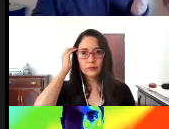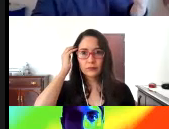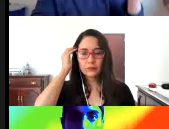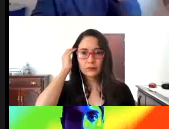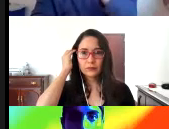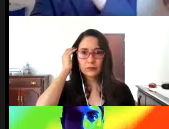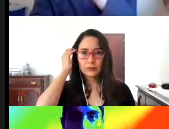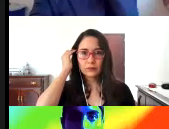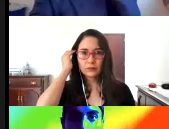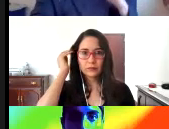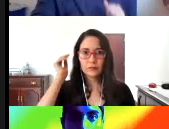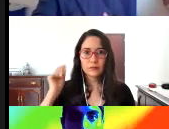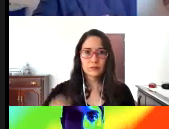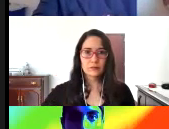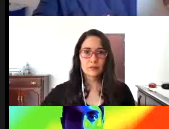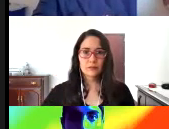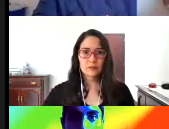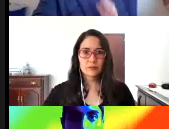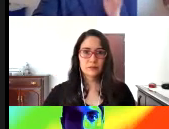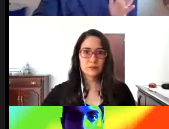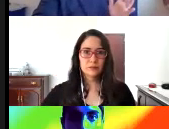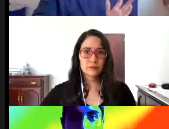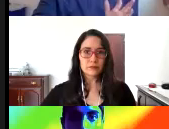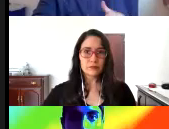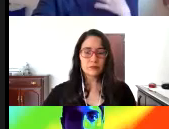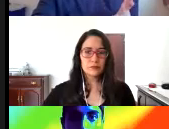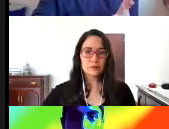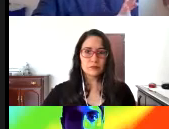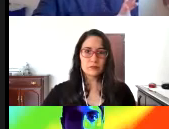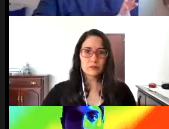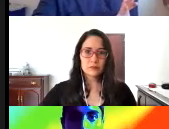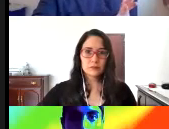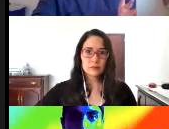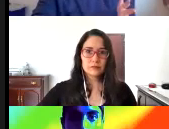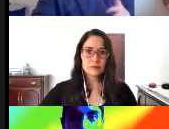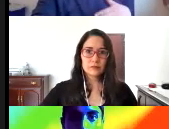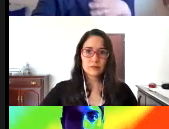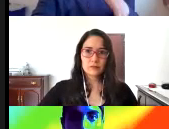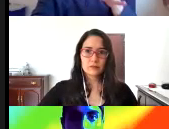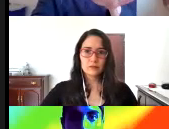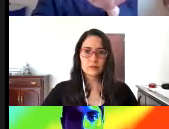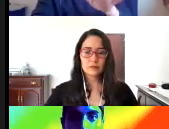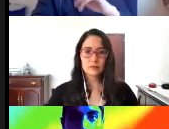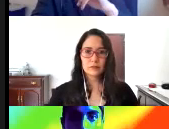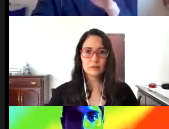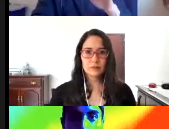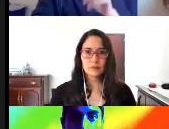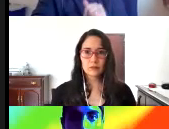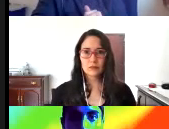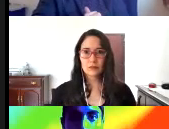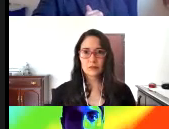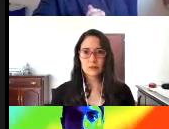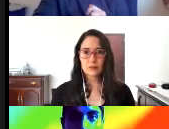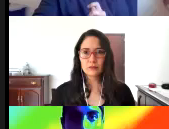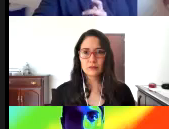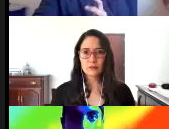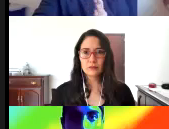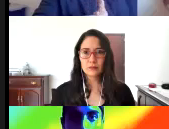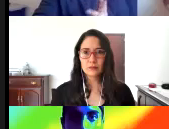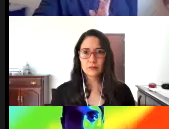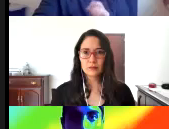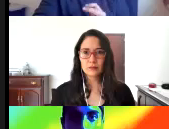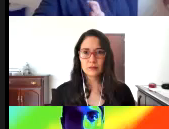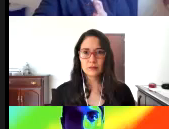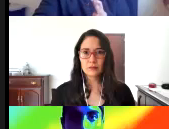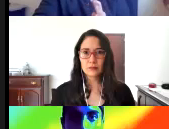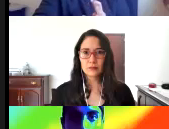vamos a tener cierto tipo, si no hay alcantarillado. Luego, podemos tener plantas de tratamiento, y ahorita les voy a decir una idea de un megacolector que